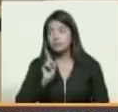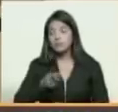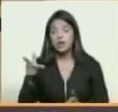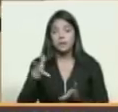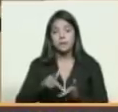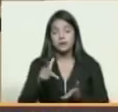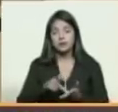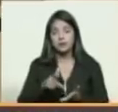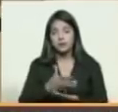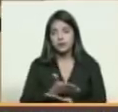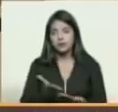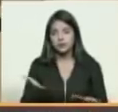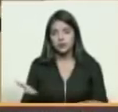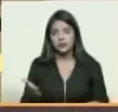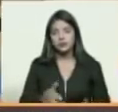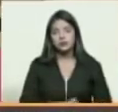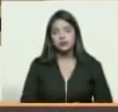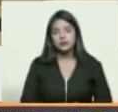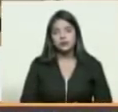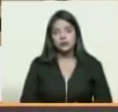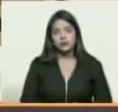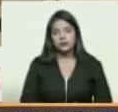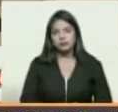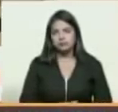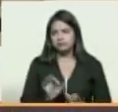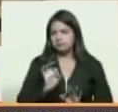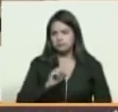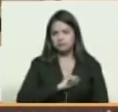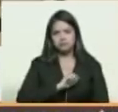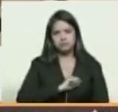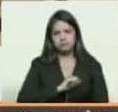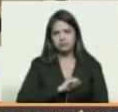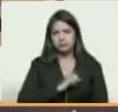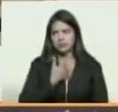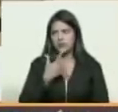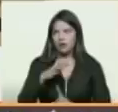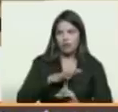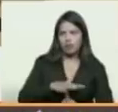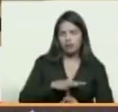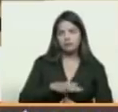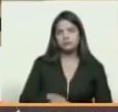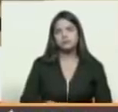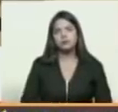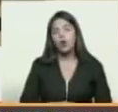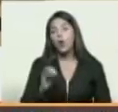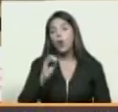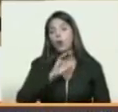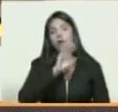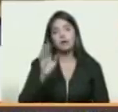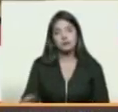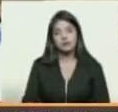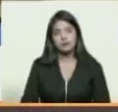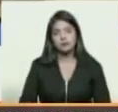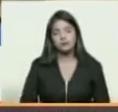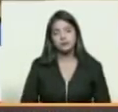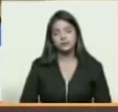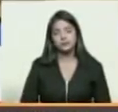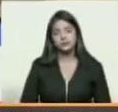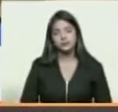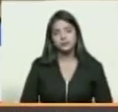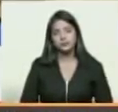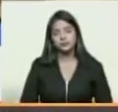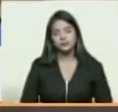participación protagónica, sin temor a ser excluido, reprimido o castigado.